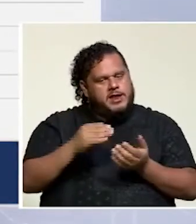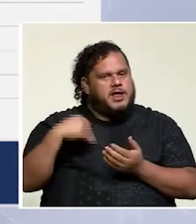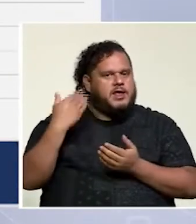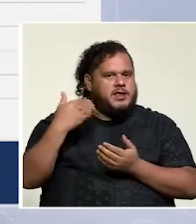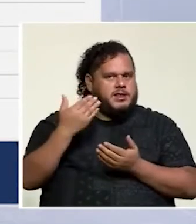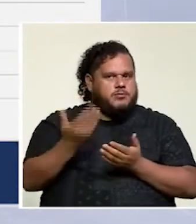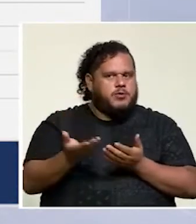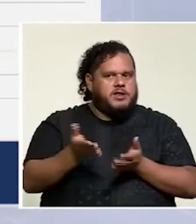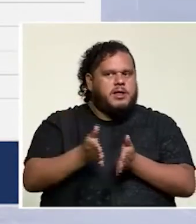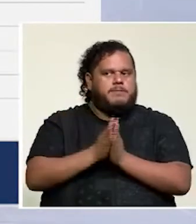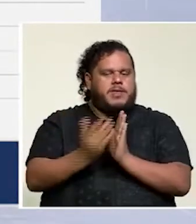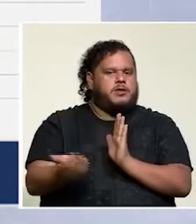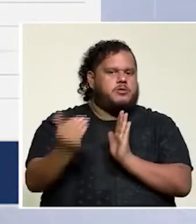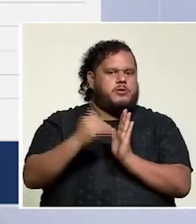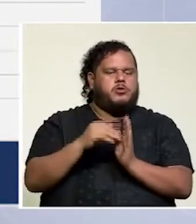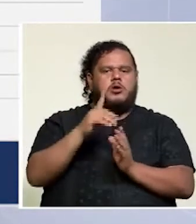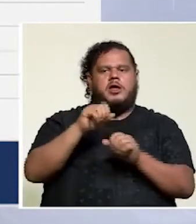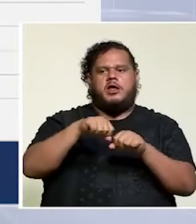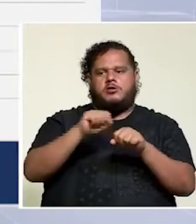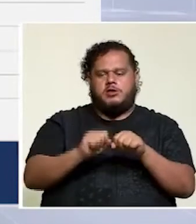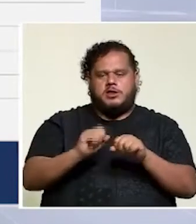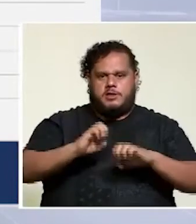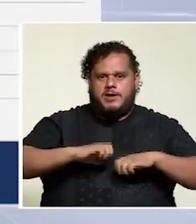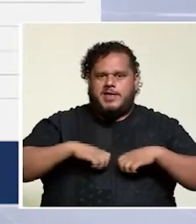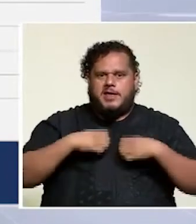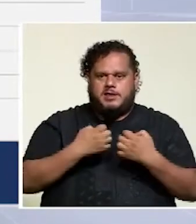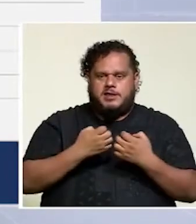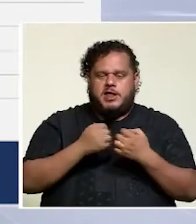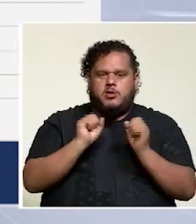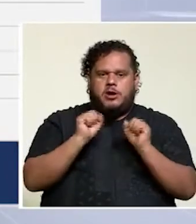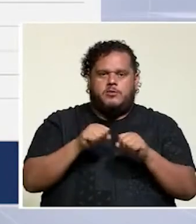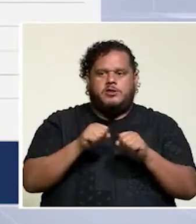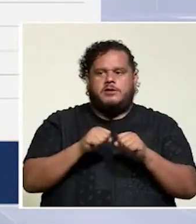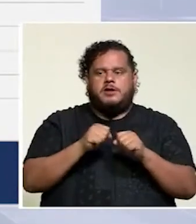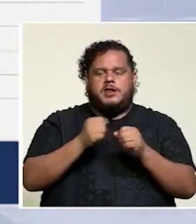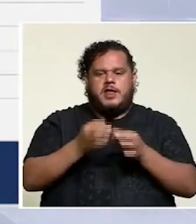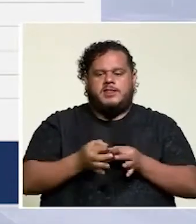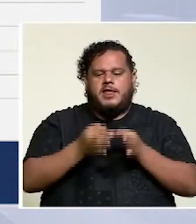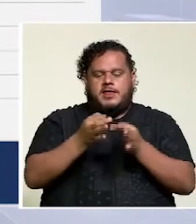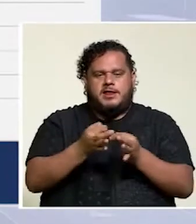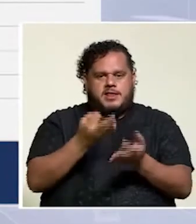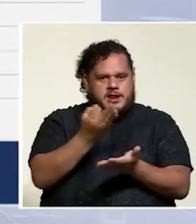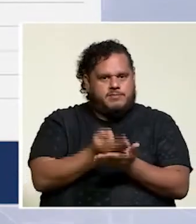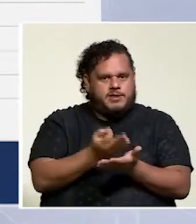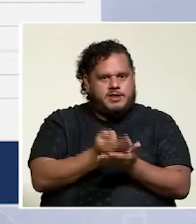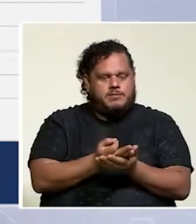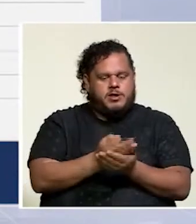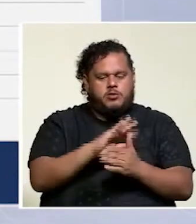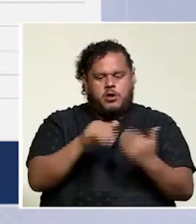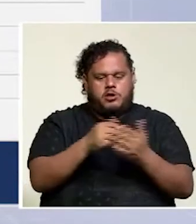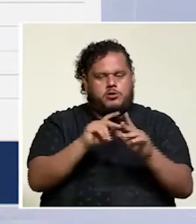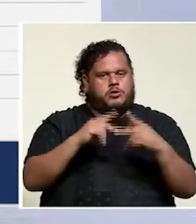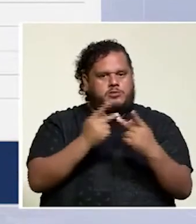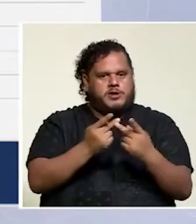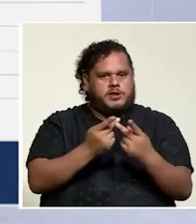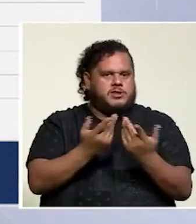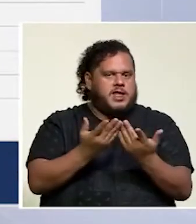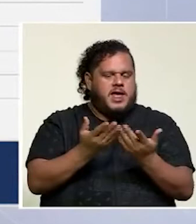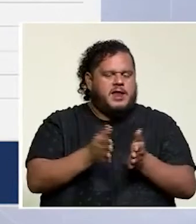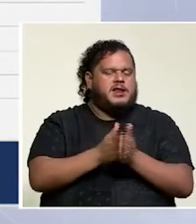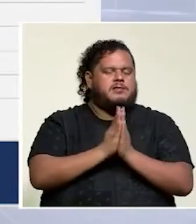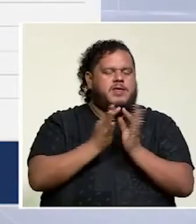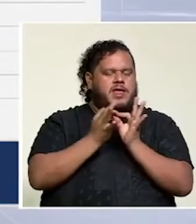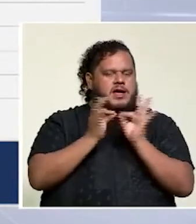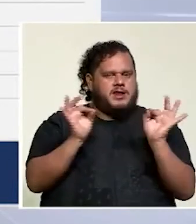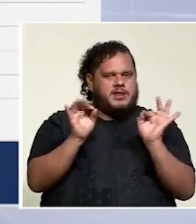reembolsos, ¿verdad? Es un sistema que, existiendo la posibilidad de adelantar el financiamiento, a los partidos les piden garantías como